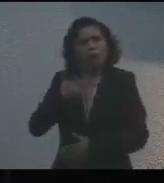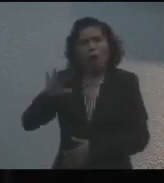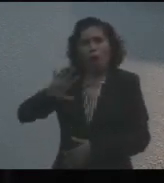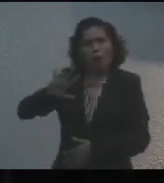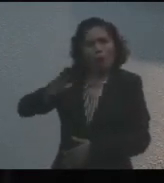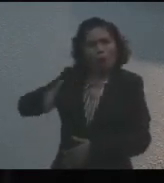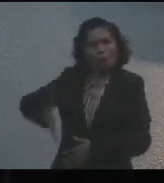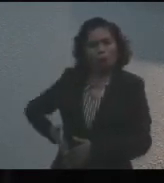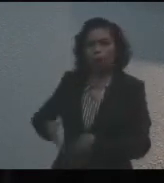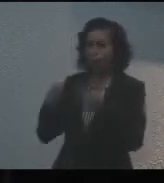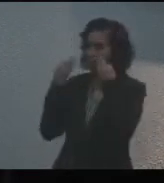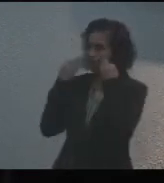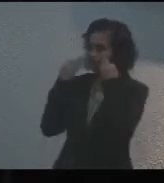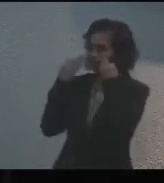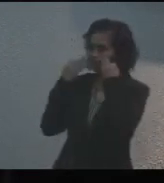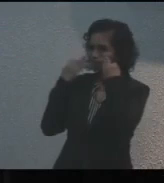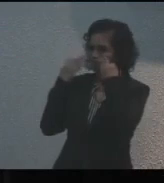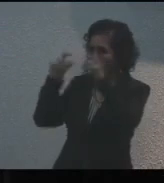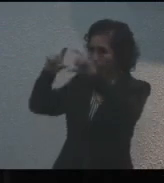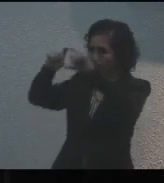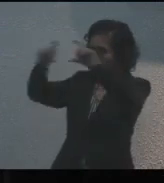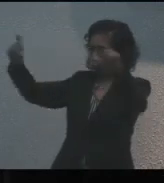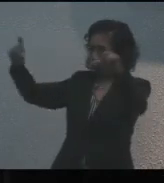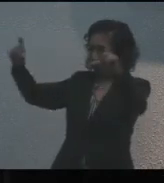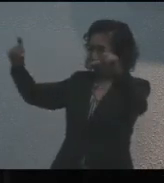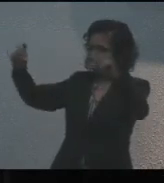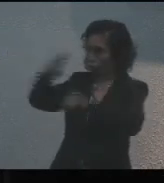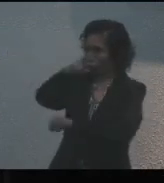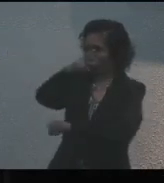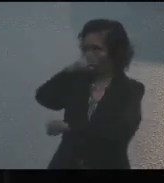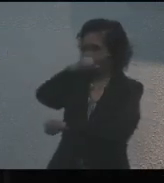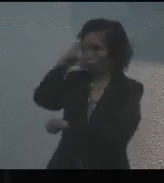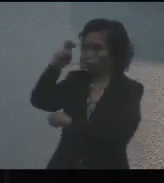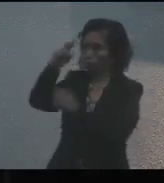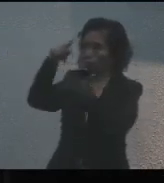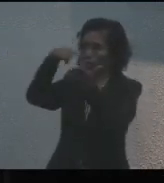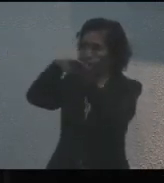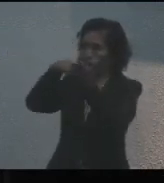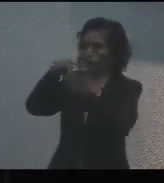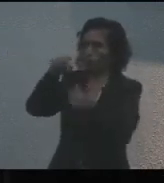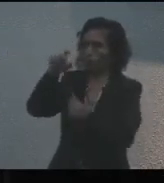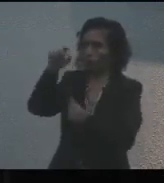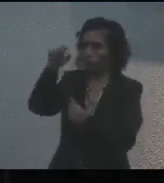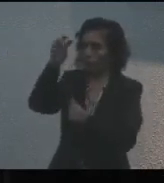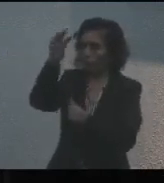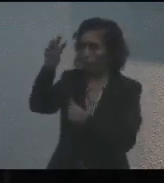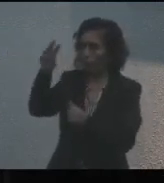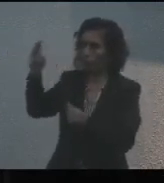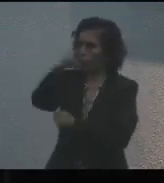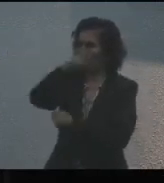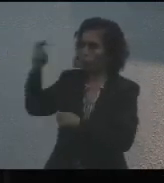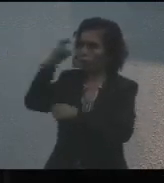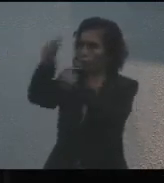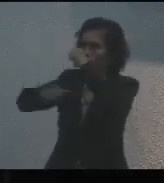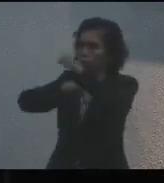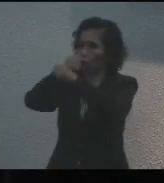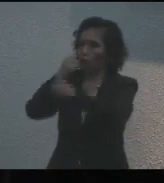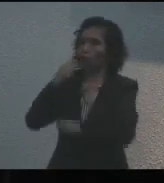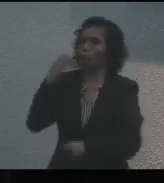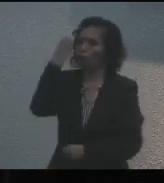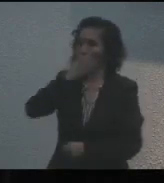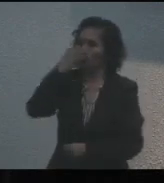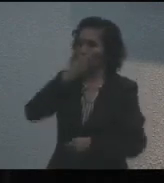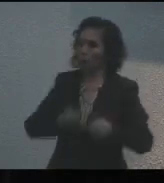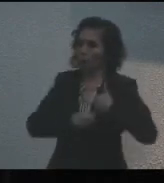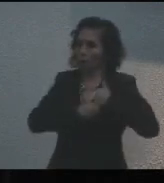de la inscripción en letras de oro de la leyenda 2023, año del Bicentenario del Heroico Colegio